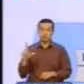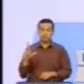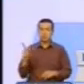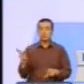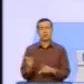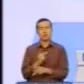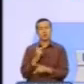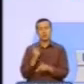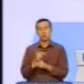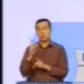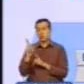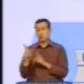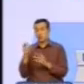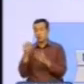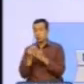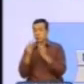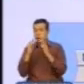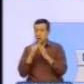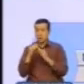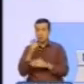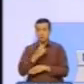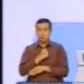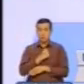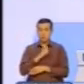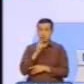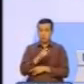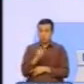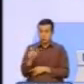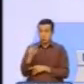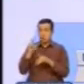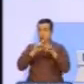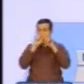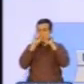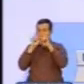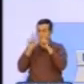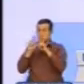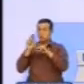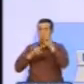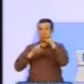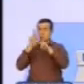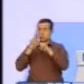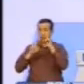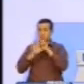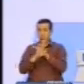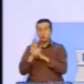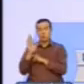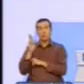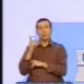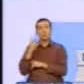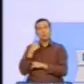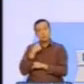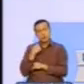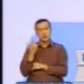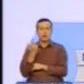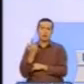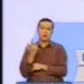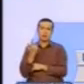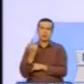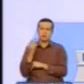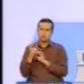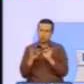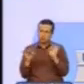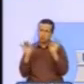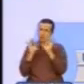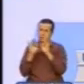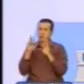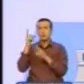perjudicando al que compra la vivienda, a los propios o promotores inmobiliarios, constructores, etcétera. Y sobre esto se quiso